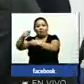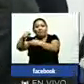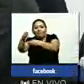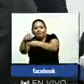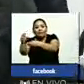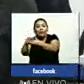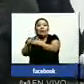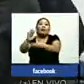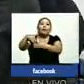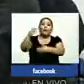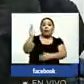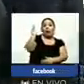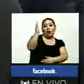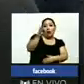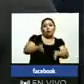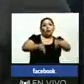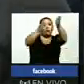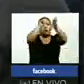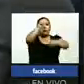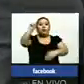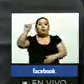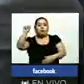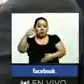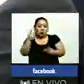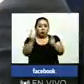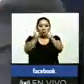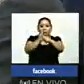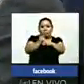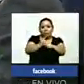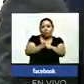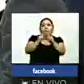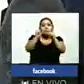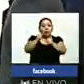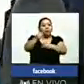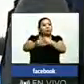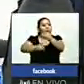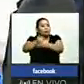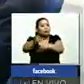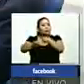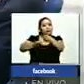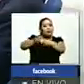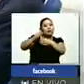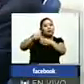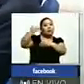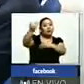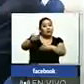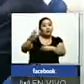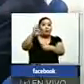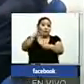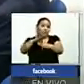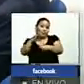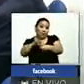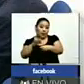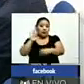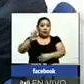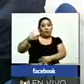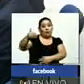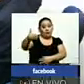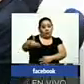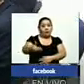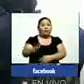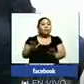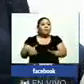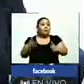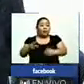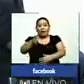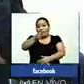próxima plenaria, el TSE podría ser renovado para que administre procesos electorales durante los siguientes 5 años. Con